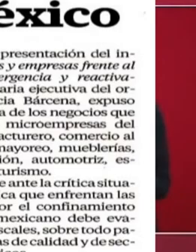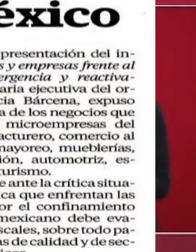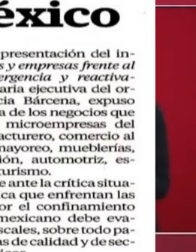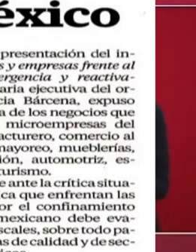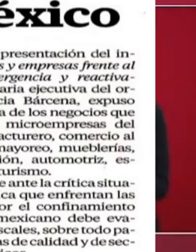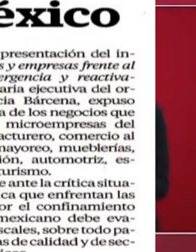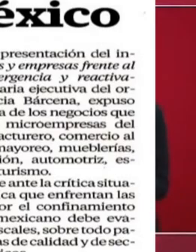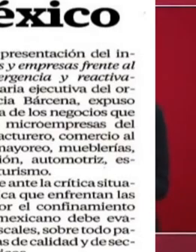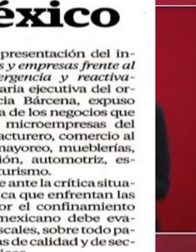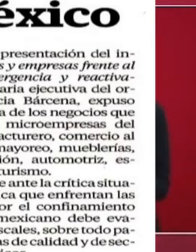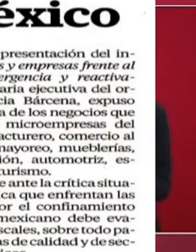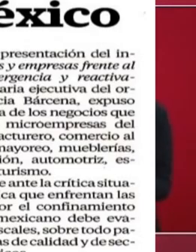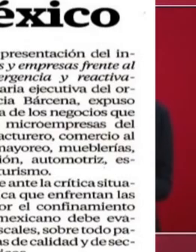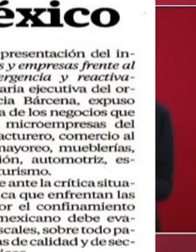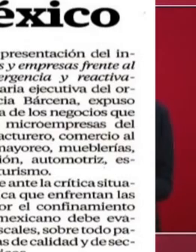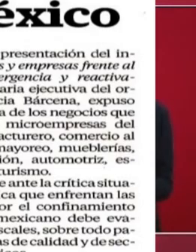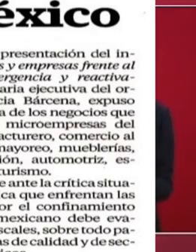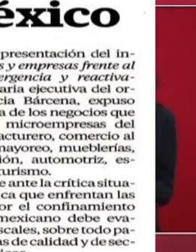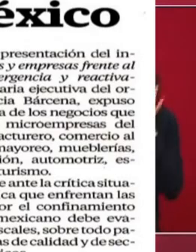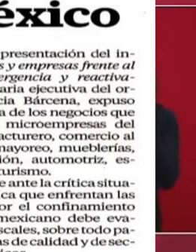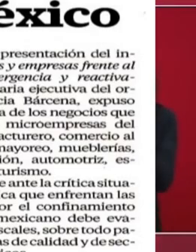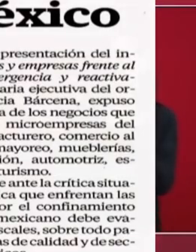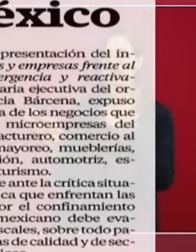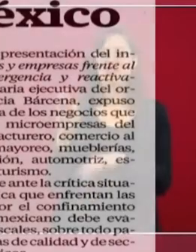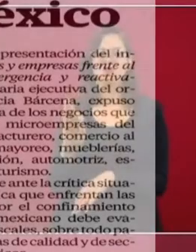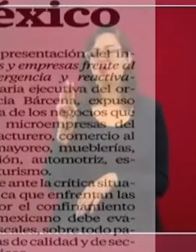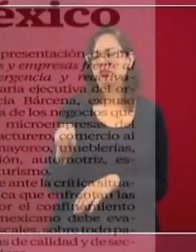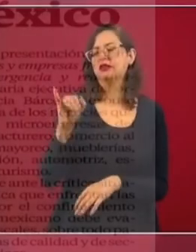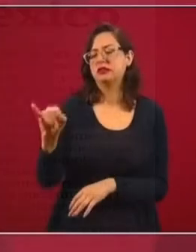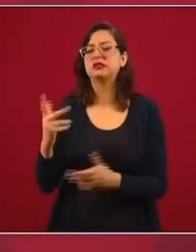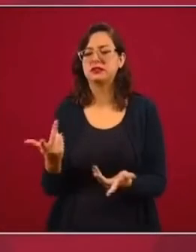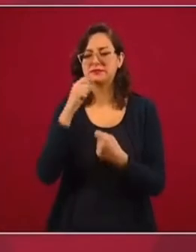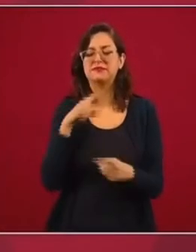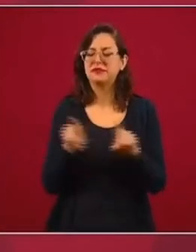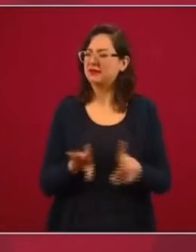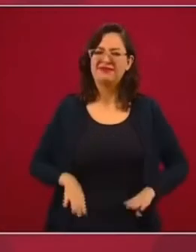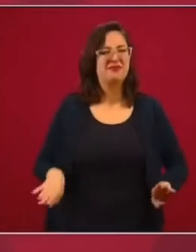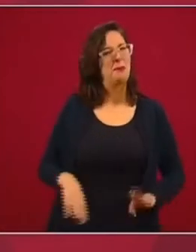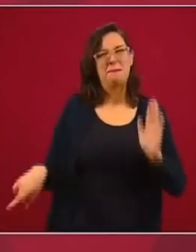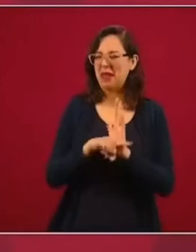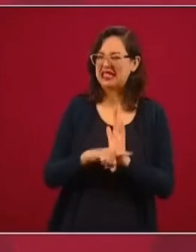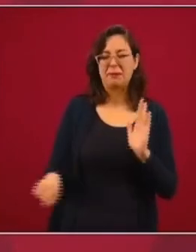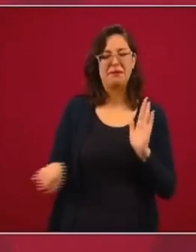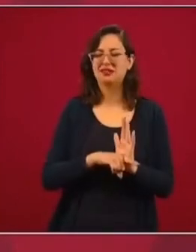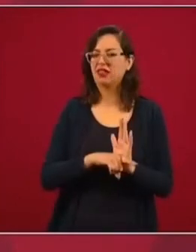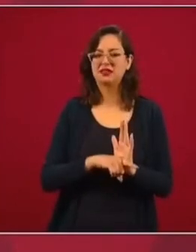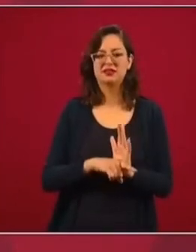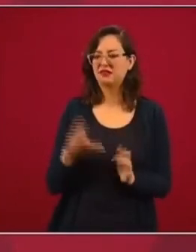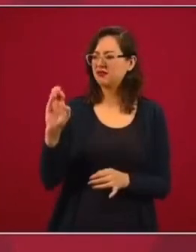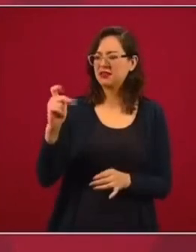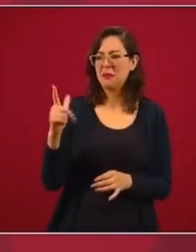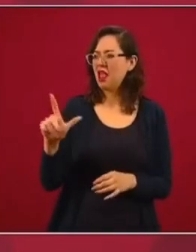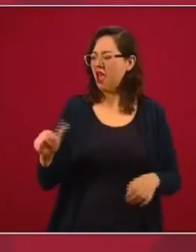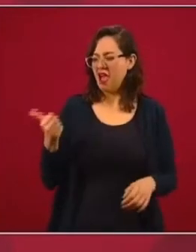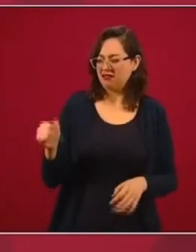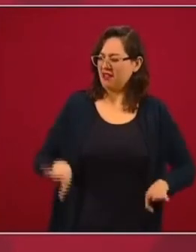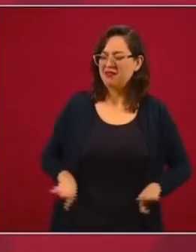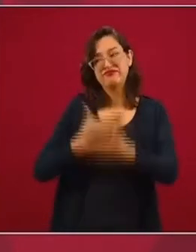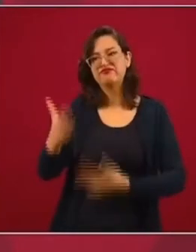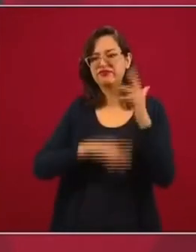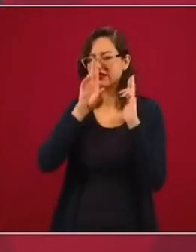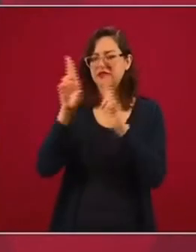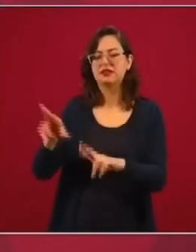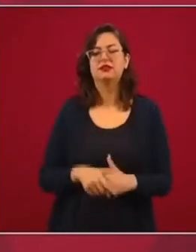de tener algo de influencia del Fondo Monetario Internacional. Los embarga también el pesimismo a los de la CEPAL, con todo